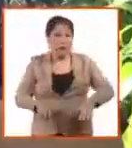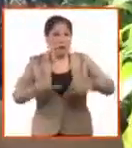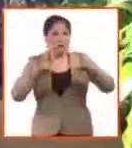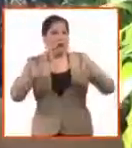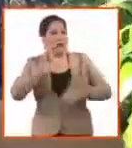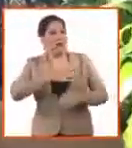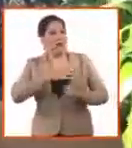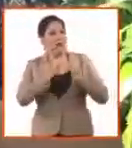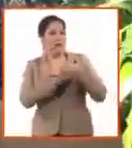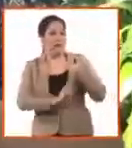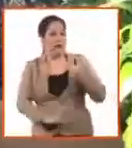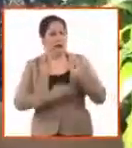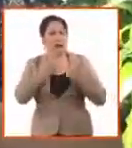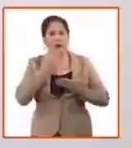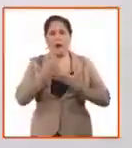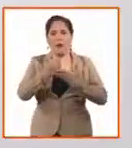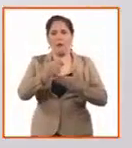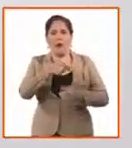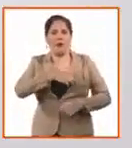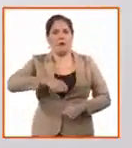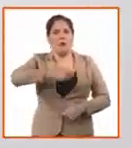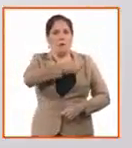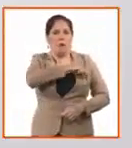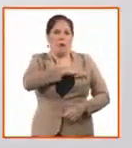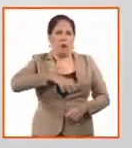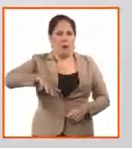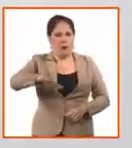sentido y puedan ayudar más a la sociedad